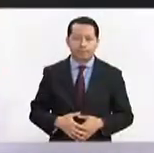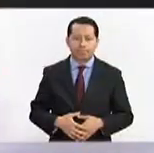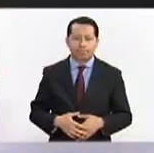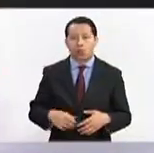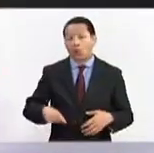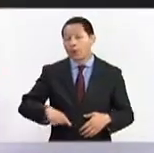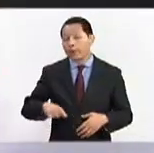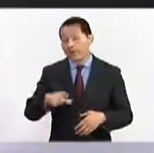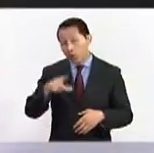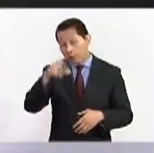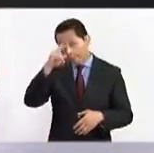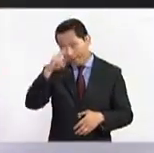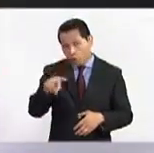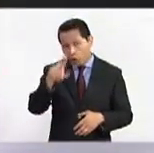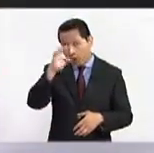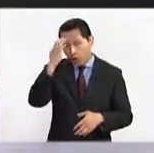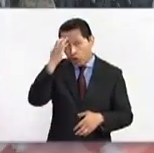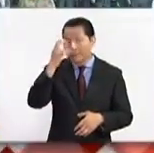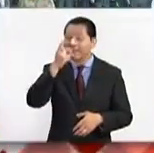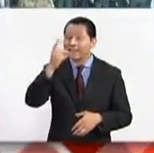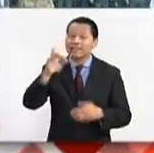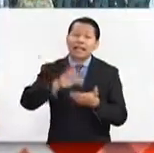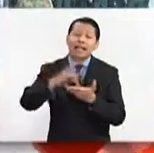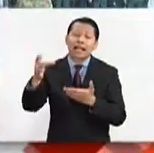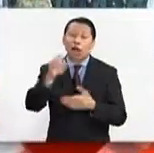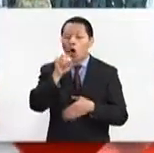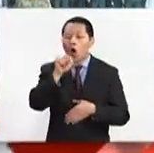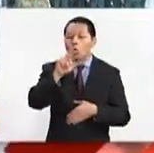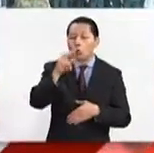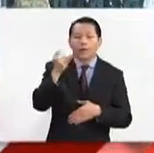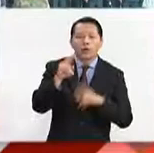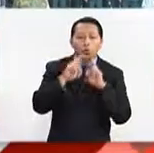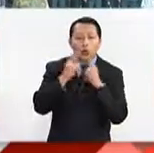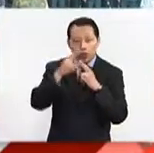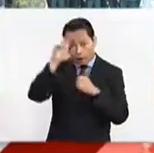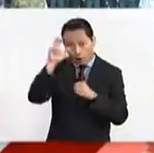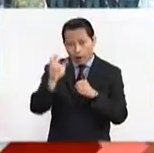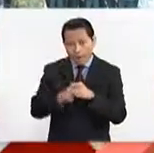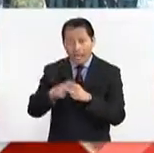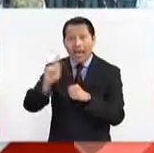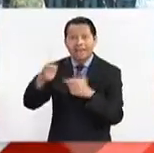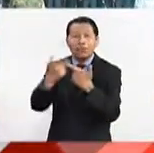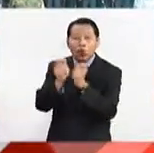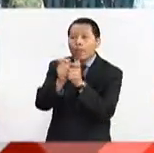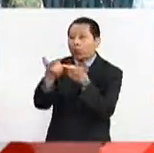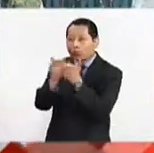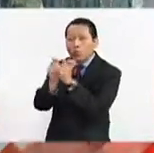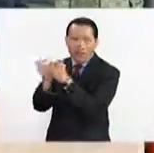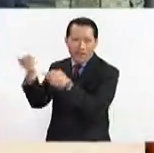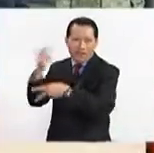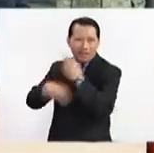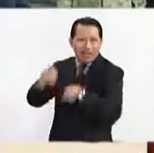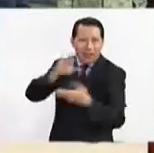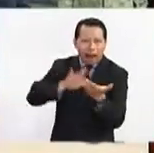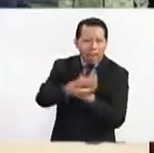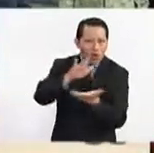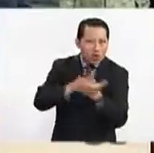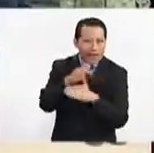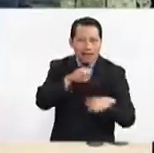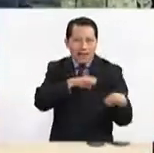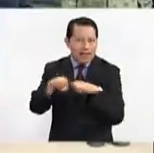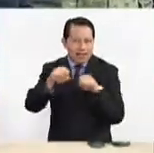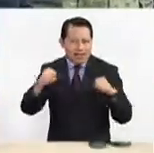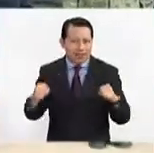El gobierno de México reconoció y agradeció el trabajo de la ONU y la Unión Europea, cuyas brigadas de rescate apoyaron durante la emergencia del terremoto.